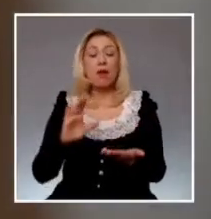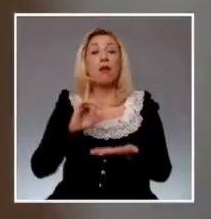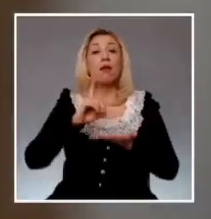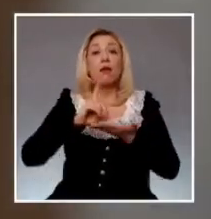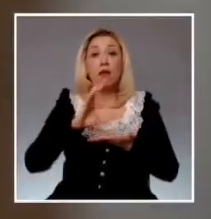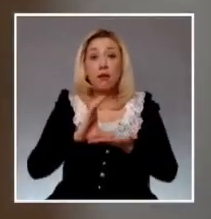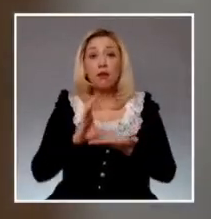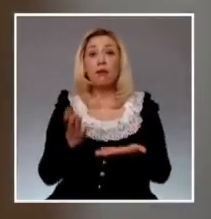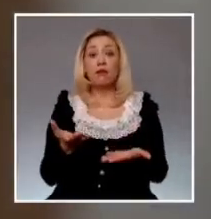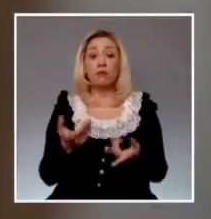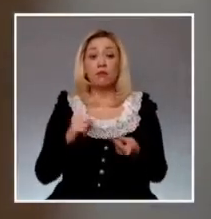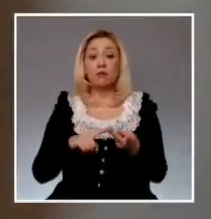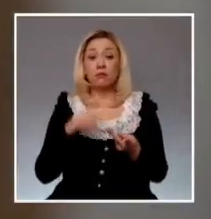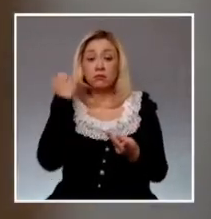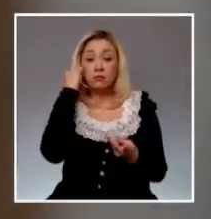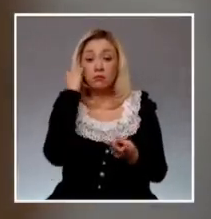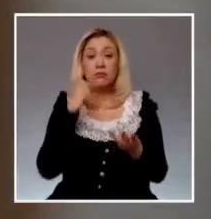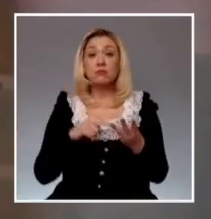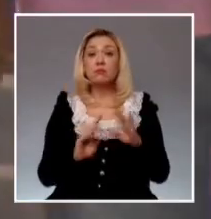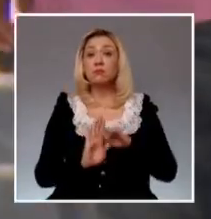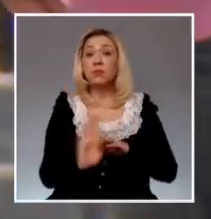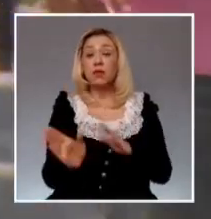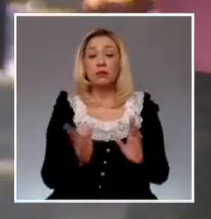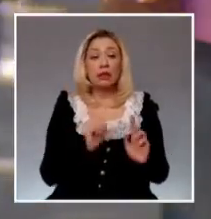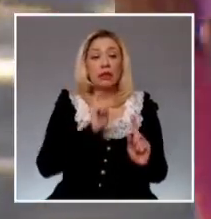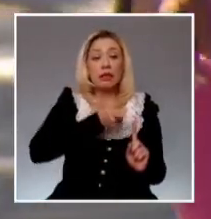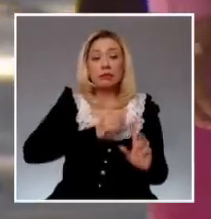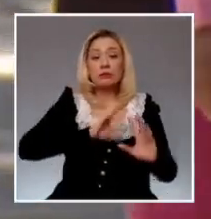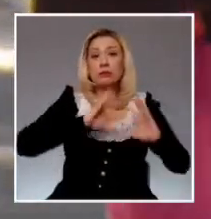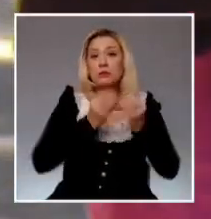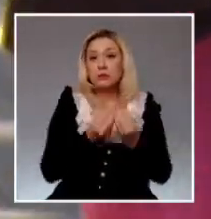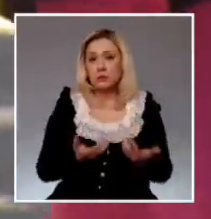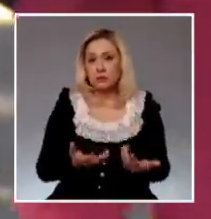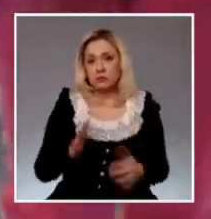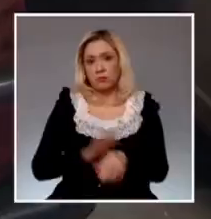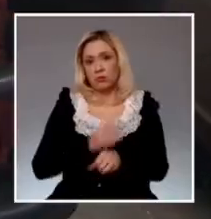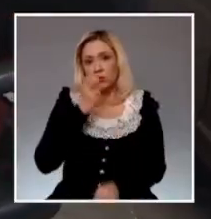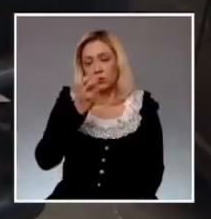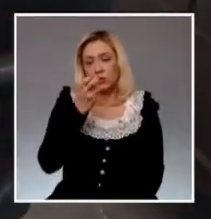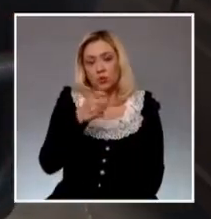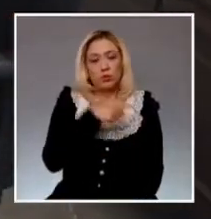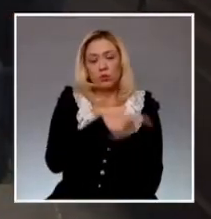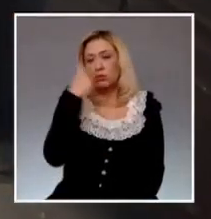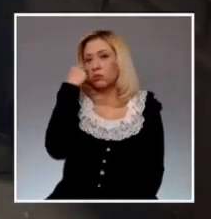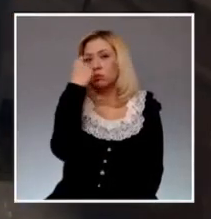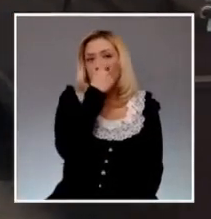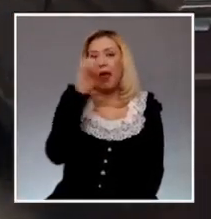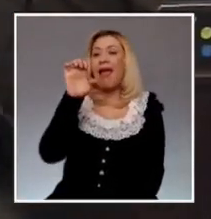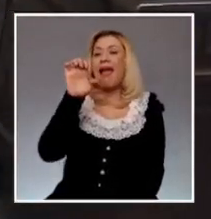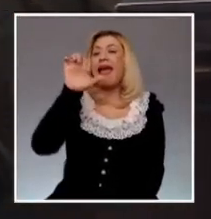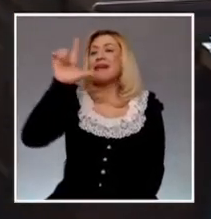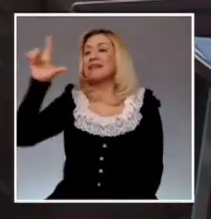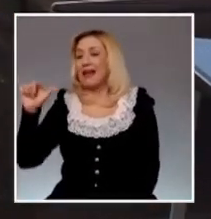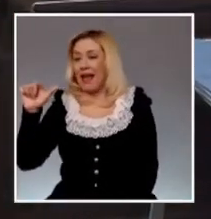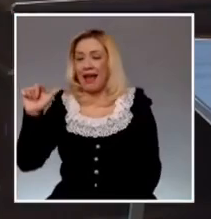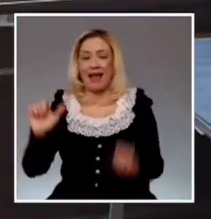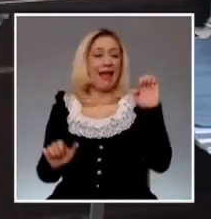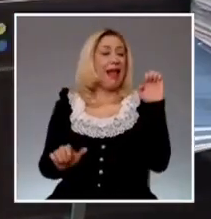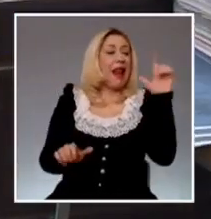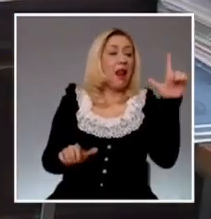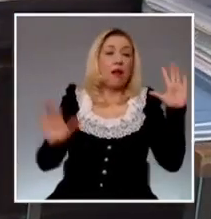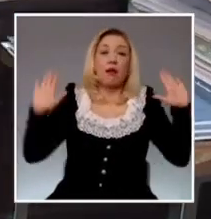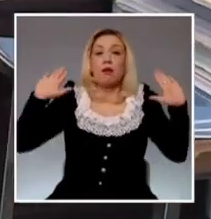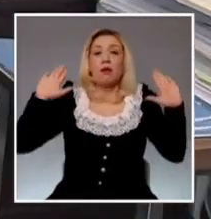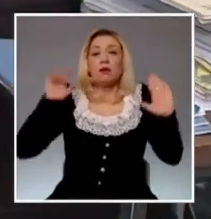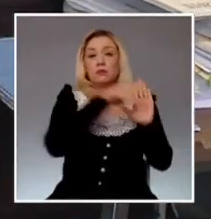respetada, lo que incluye que se les llame y utilice el nombre y pronombre que hayan elegido en los casos donde los documentos de identidad de una